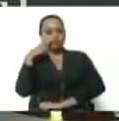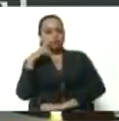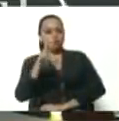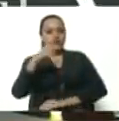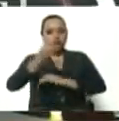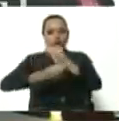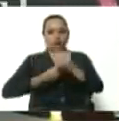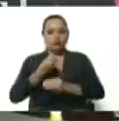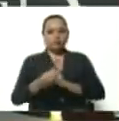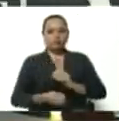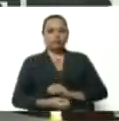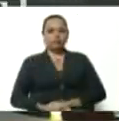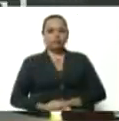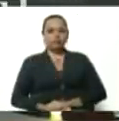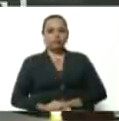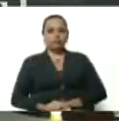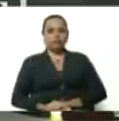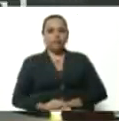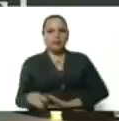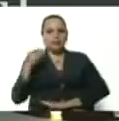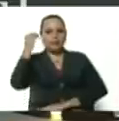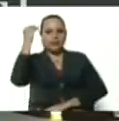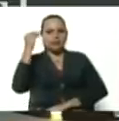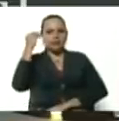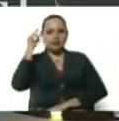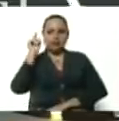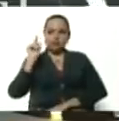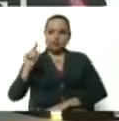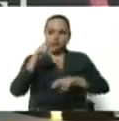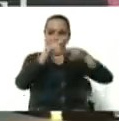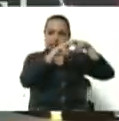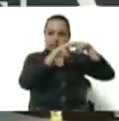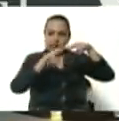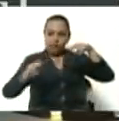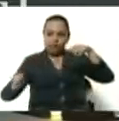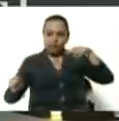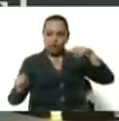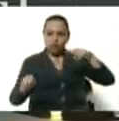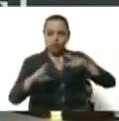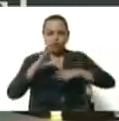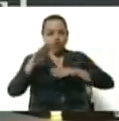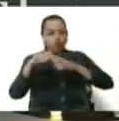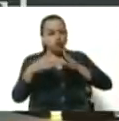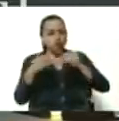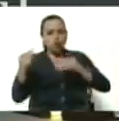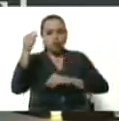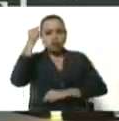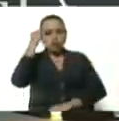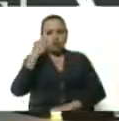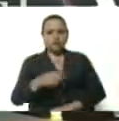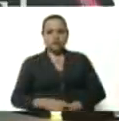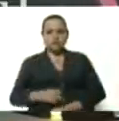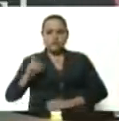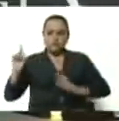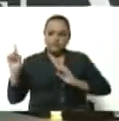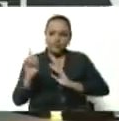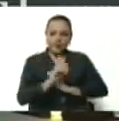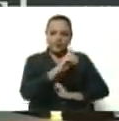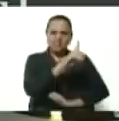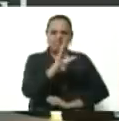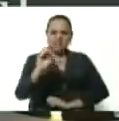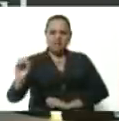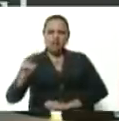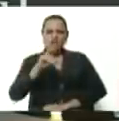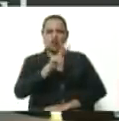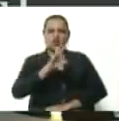cómo es, imagínense ustedes ese teleférico, allí todo un día pasando gente, pasan 100, 200, 300